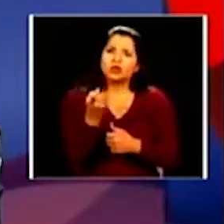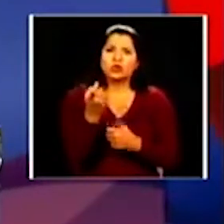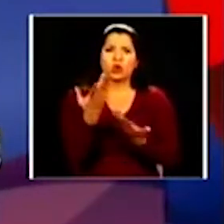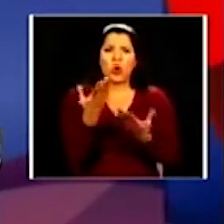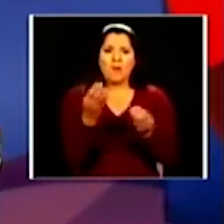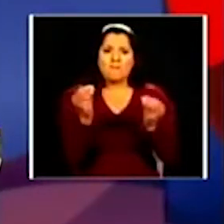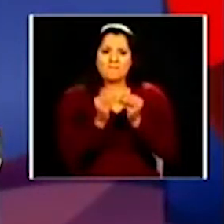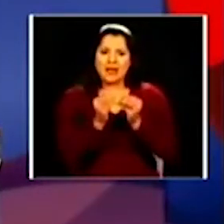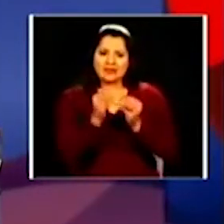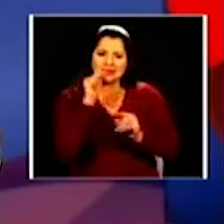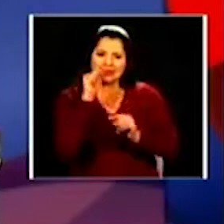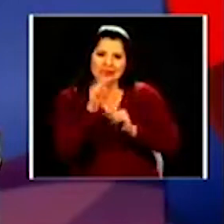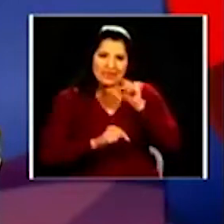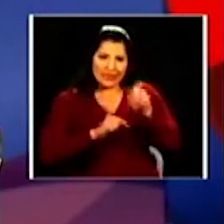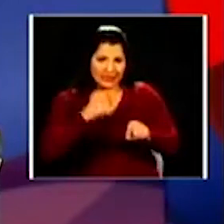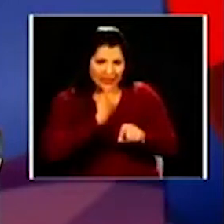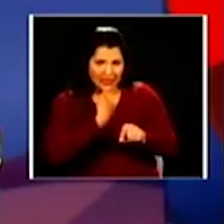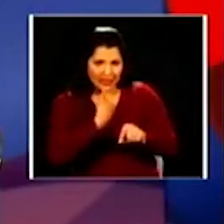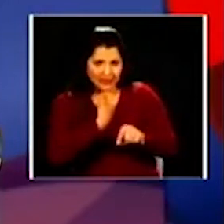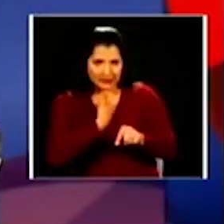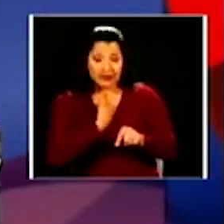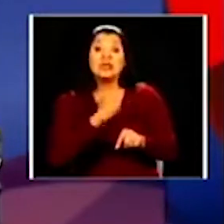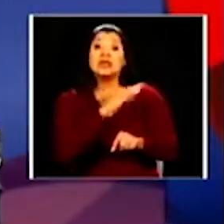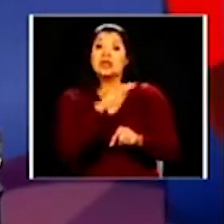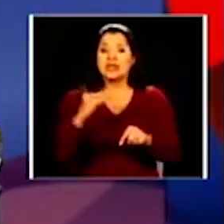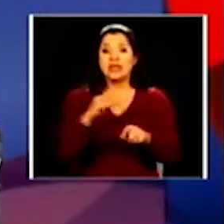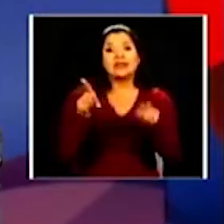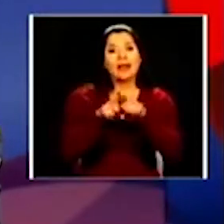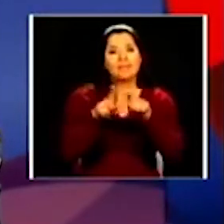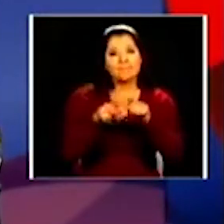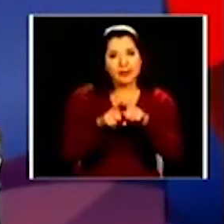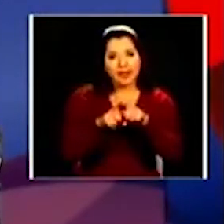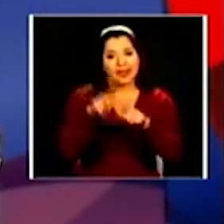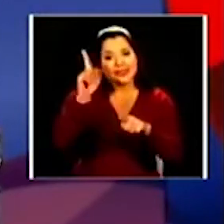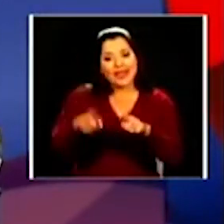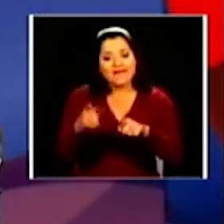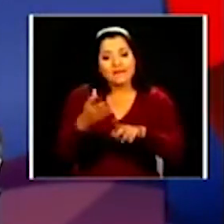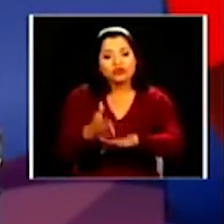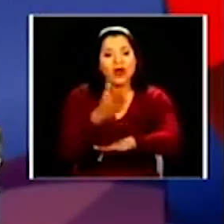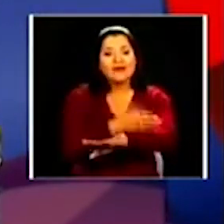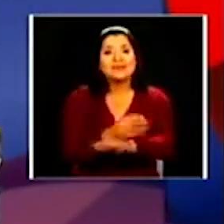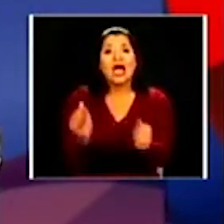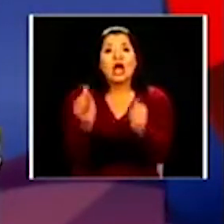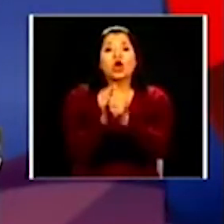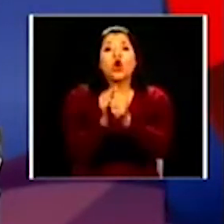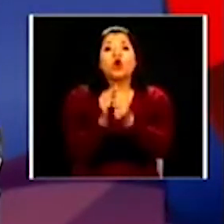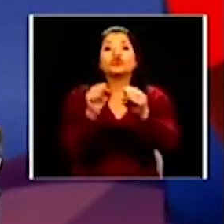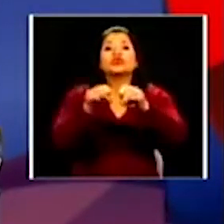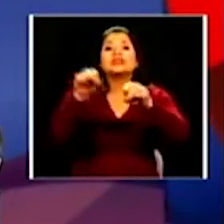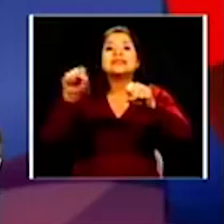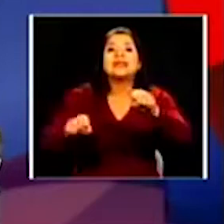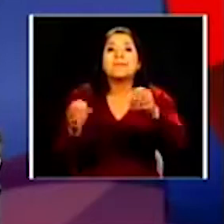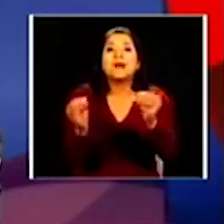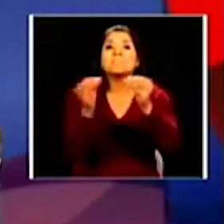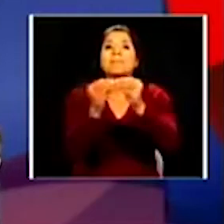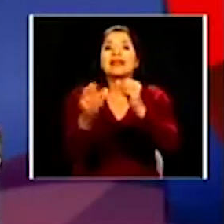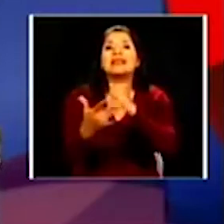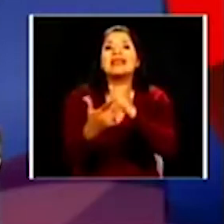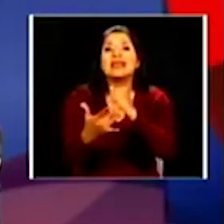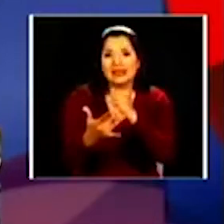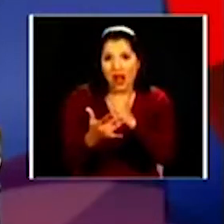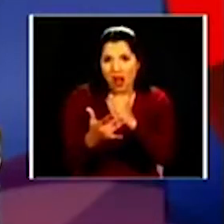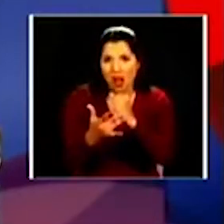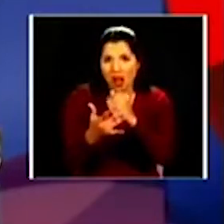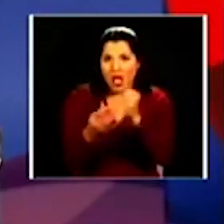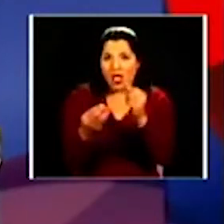lo dijimos. También tenemos que avanzar con la digitalización de sistemas, la trazabilidad de procesos y con